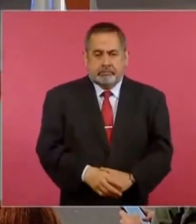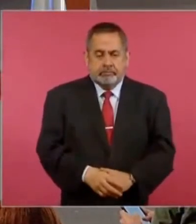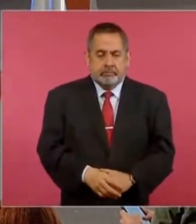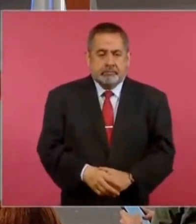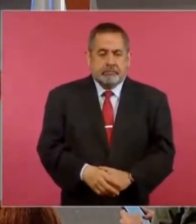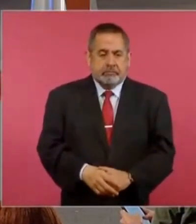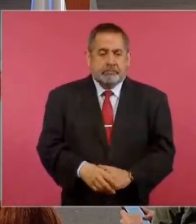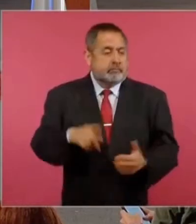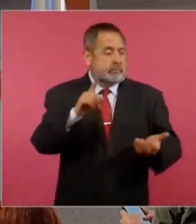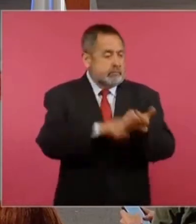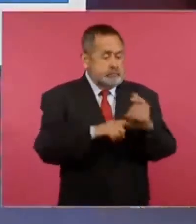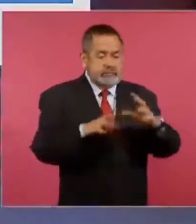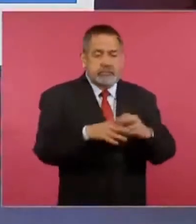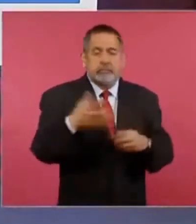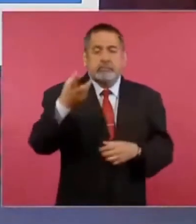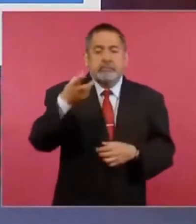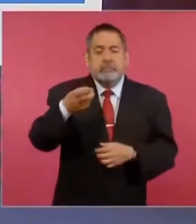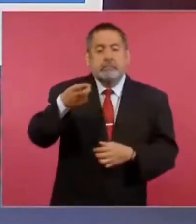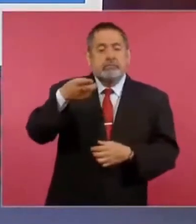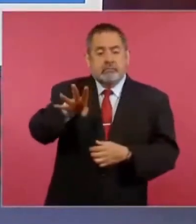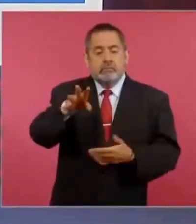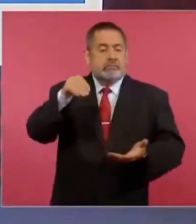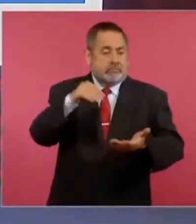Y tienen 39,000.